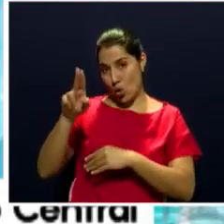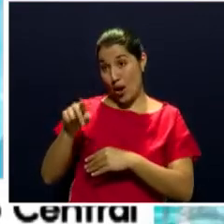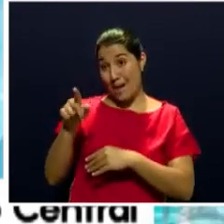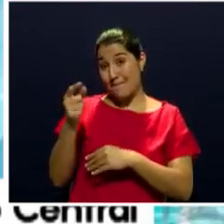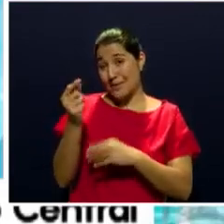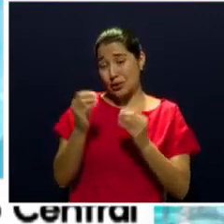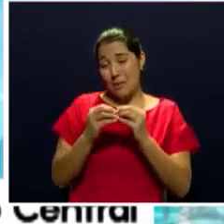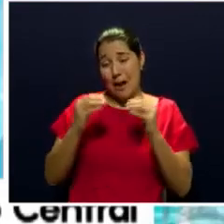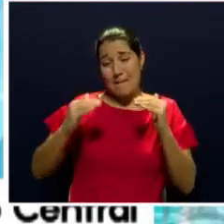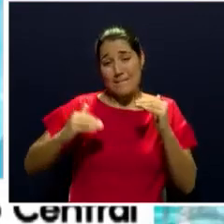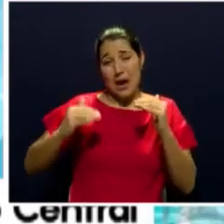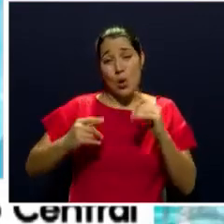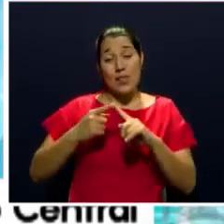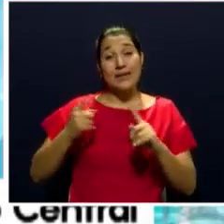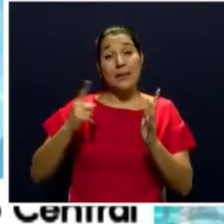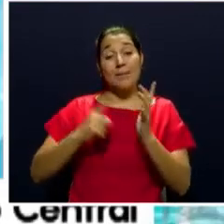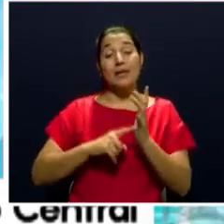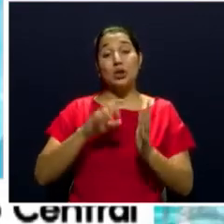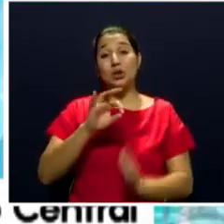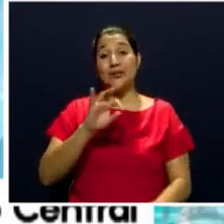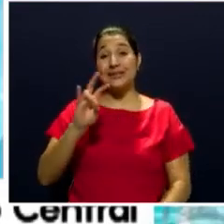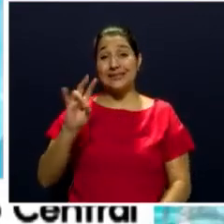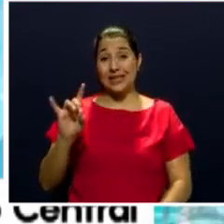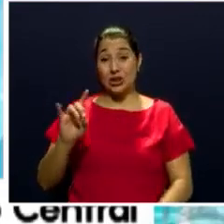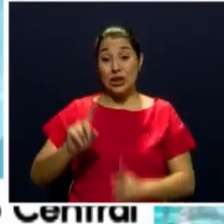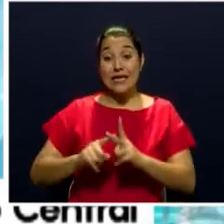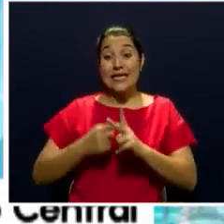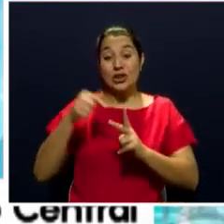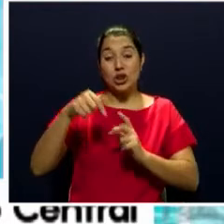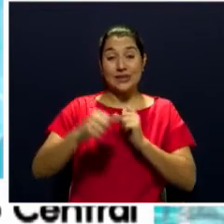desde 1978. Inició el año con